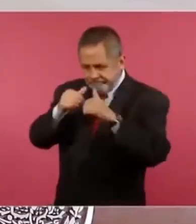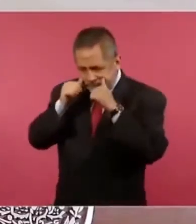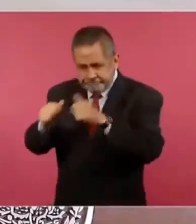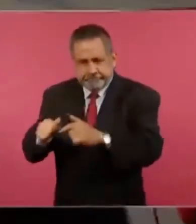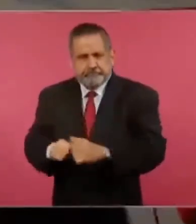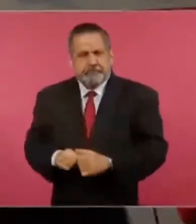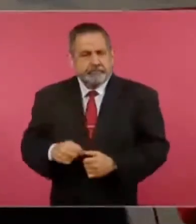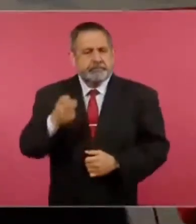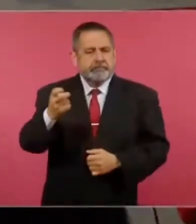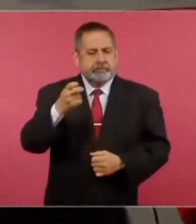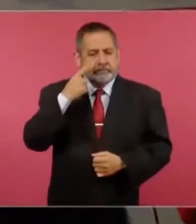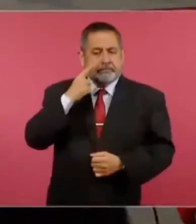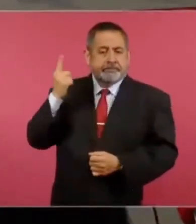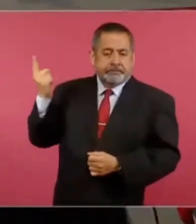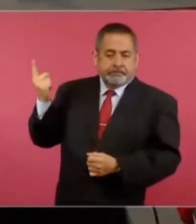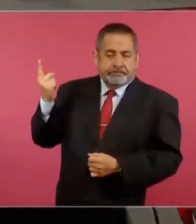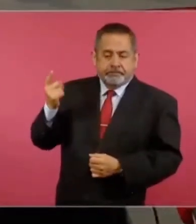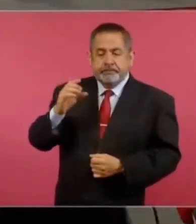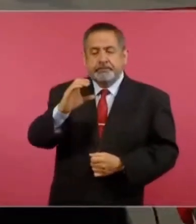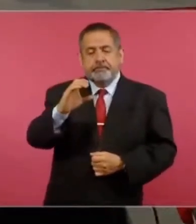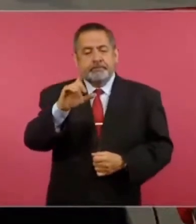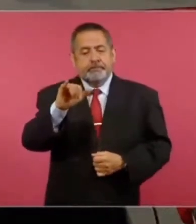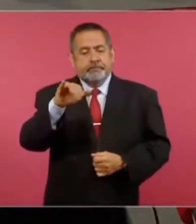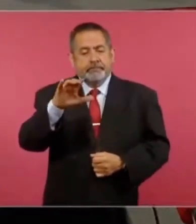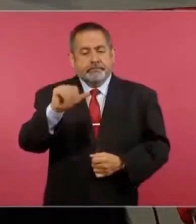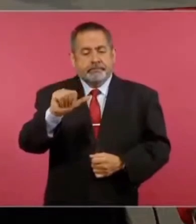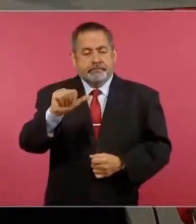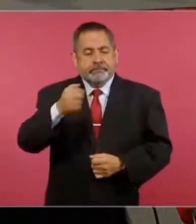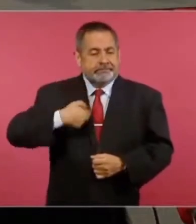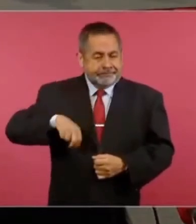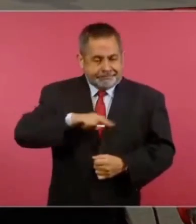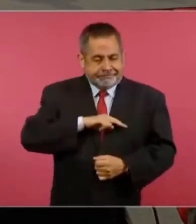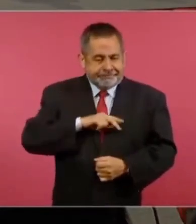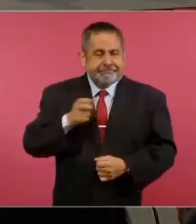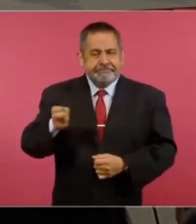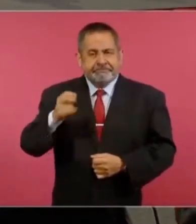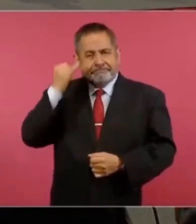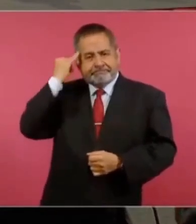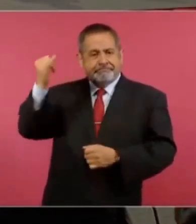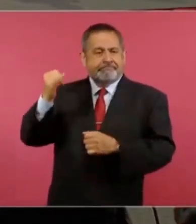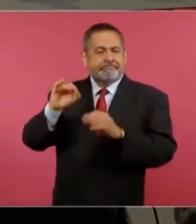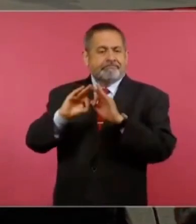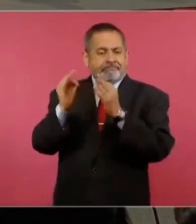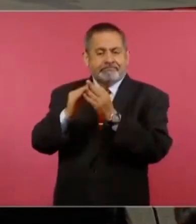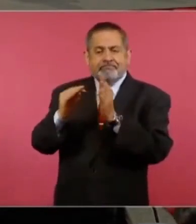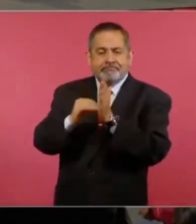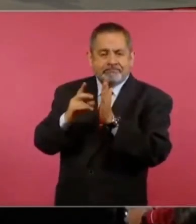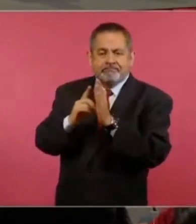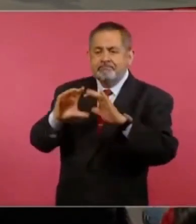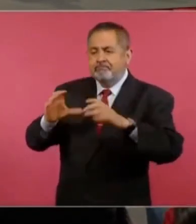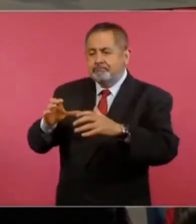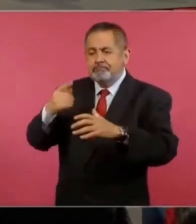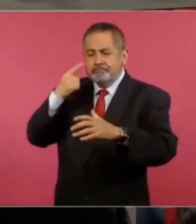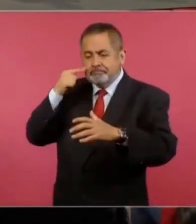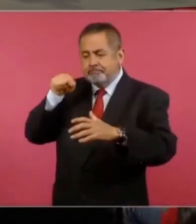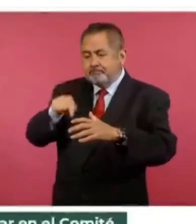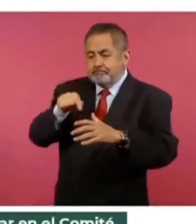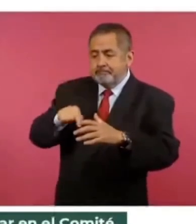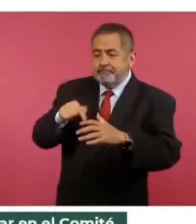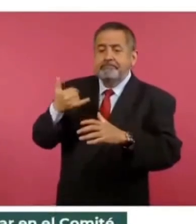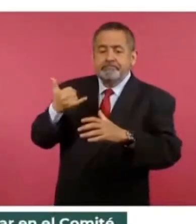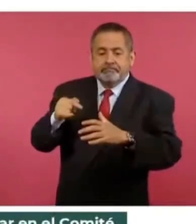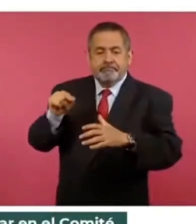la siguiente vemos que la clínica es nuestra como un modelo para la identificación de necesidades de centros de